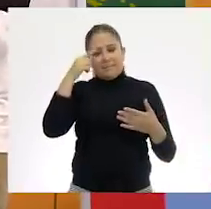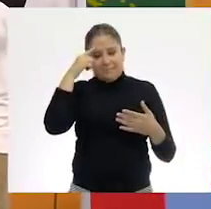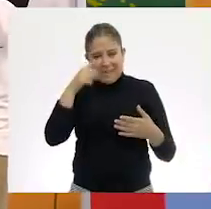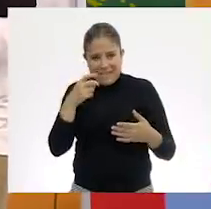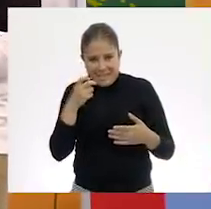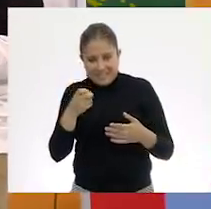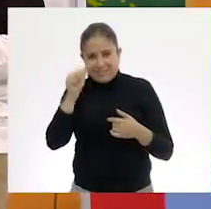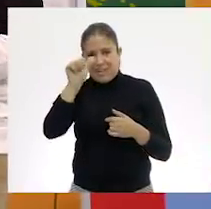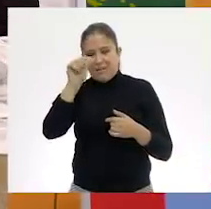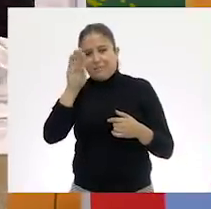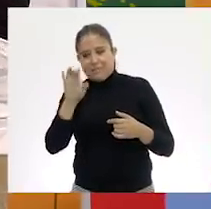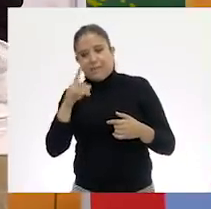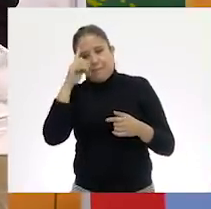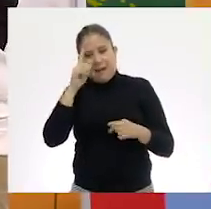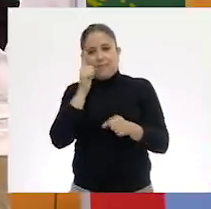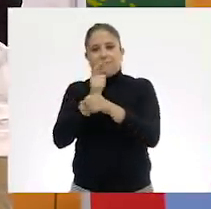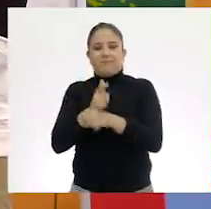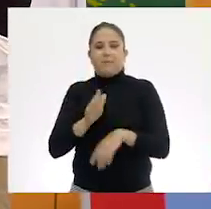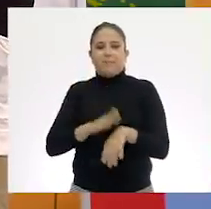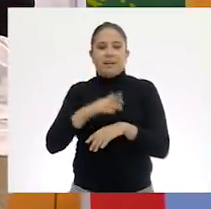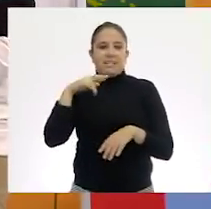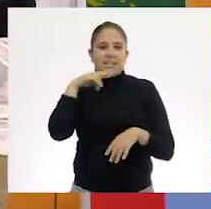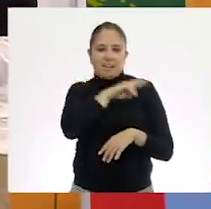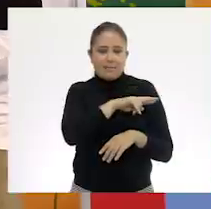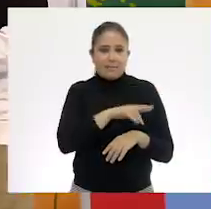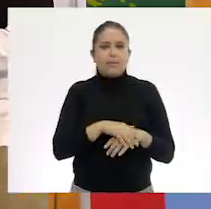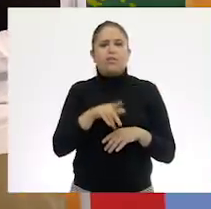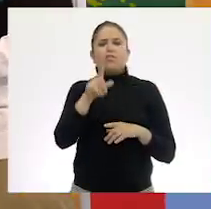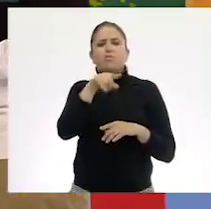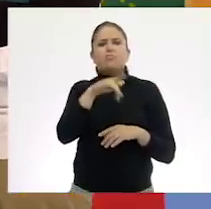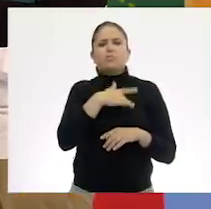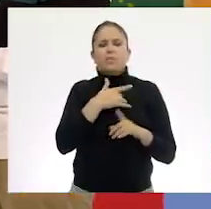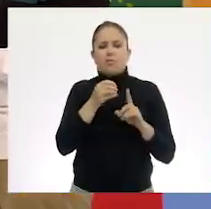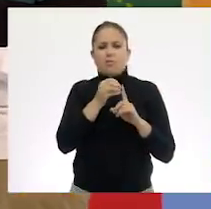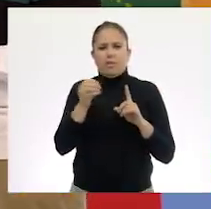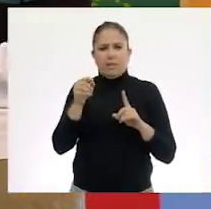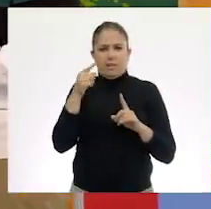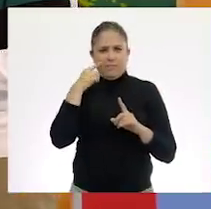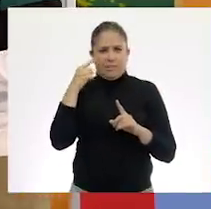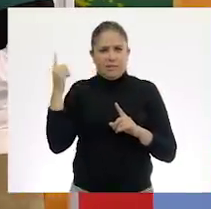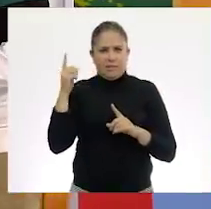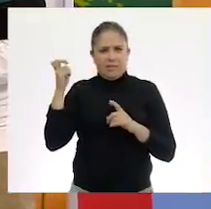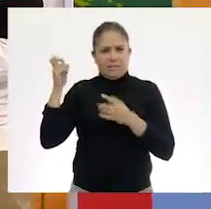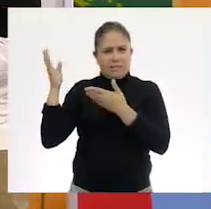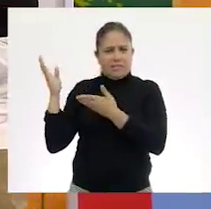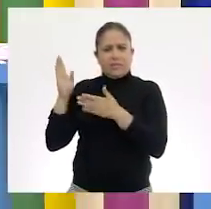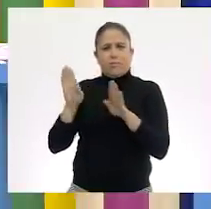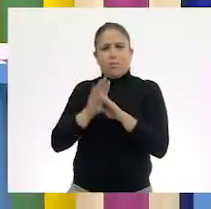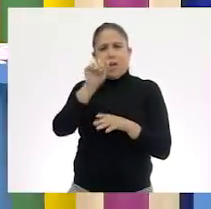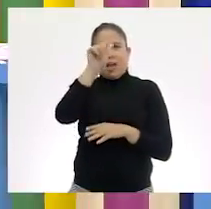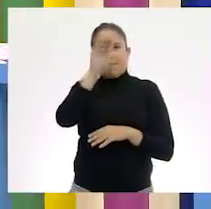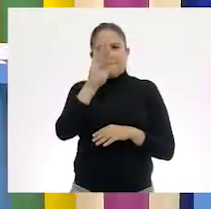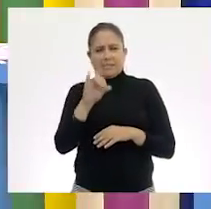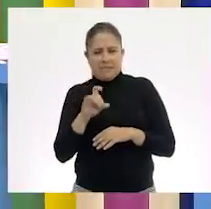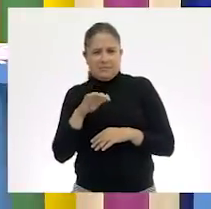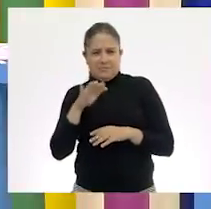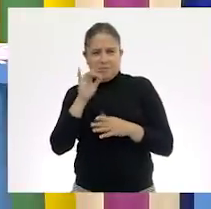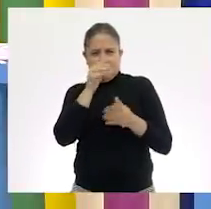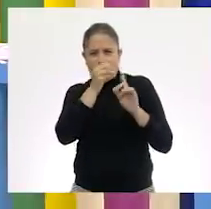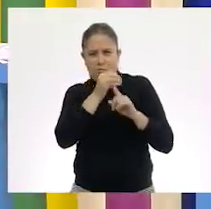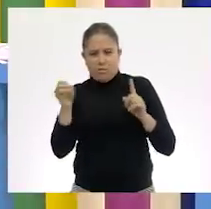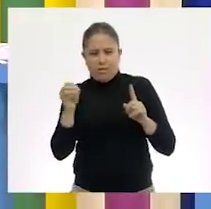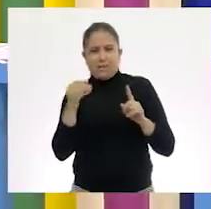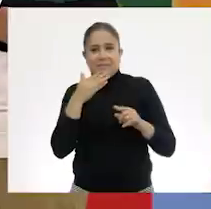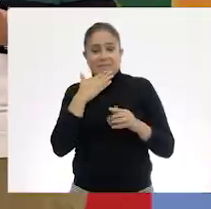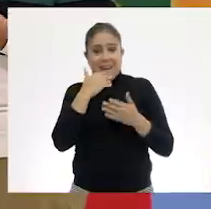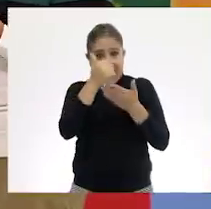entonces más rápido íbamos identificando. ¿Qué te parece si ordenamos estos artículos por orden alfabético? Me parece ¿Me muy bien. Sí, muy bien.